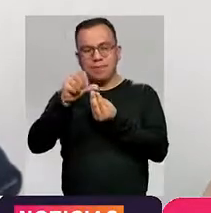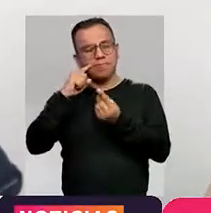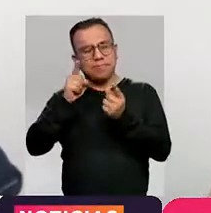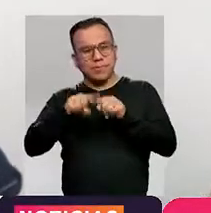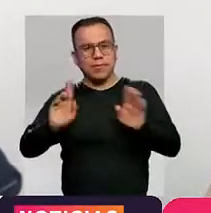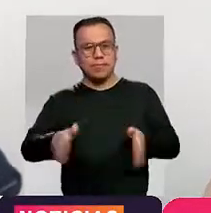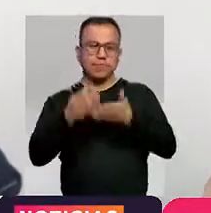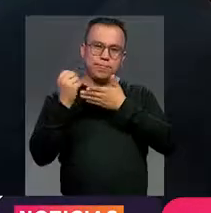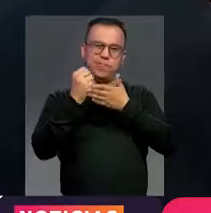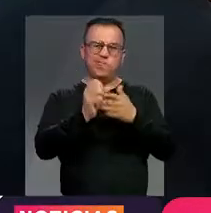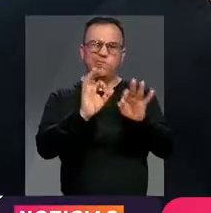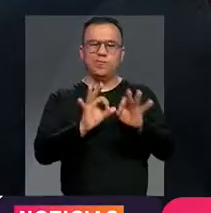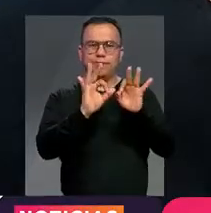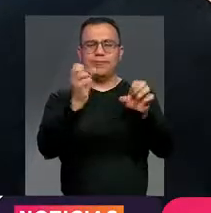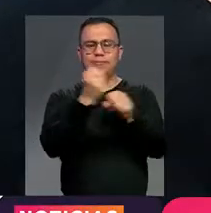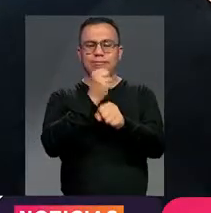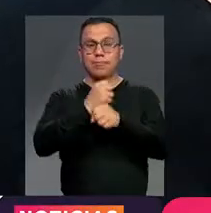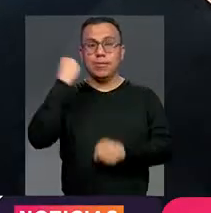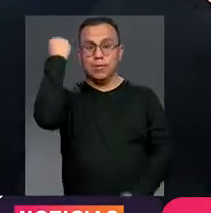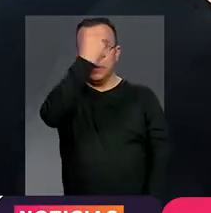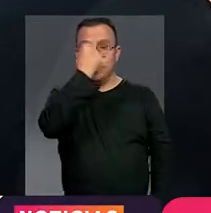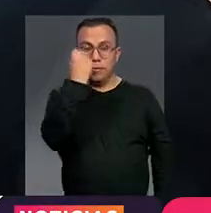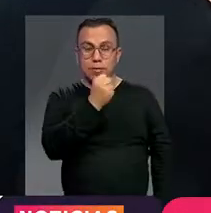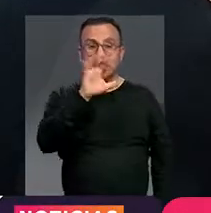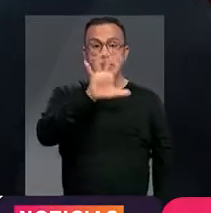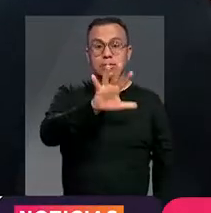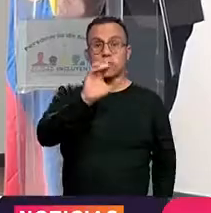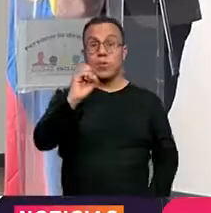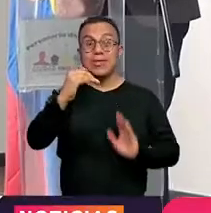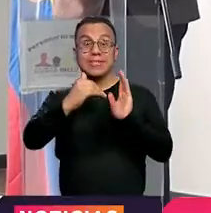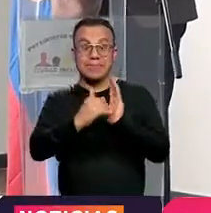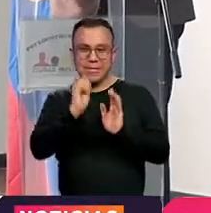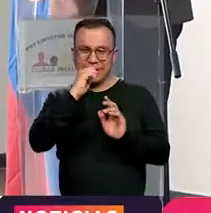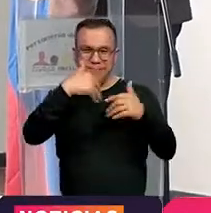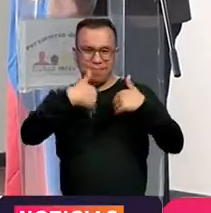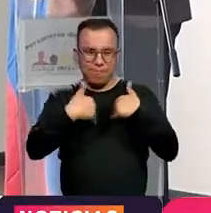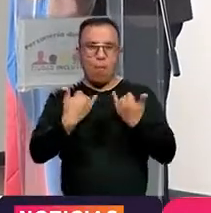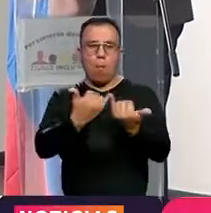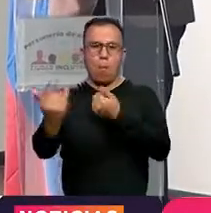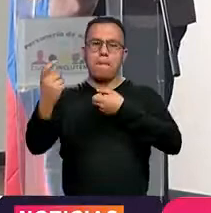fue muy excelente el trabajo. Soacha tiene más de 50.000 víctimas del conflicto